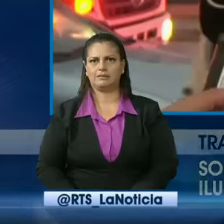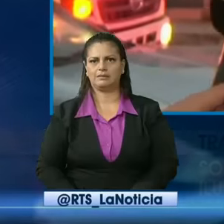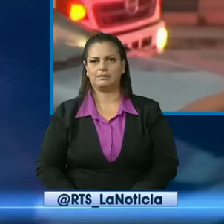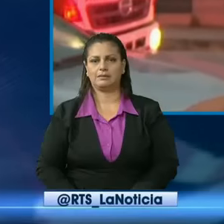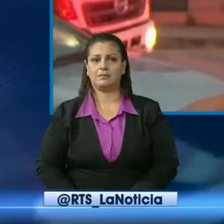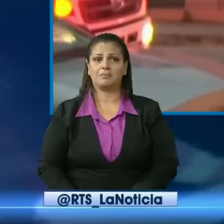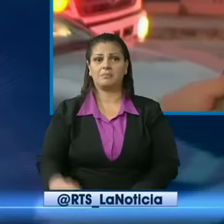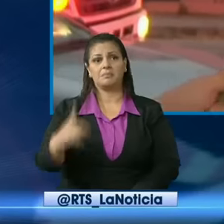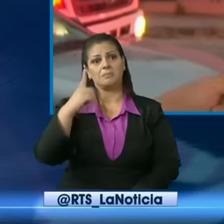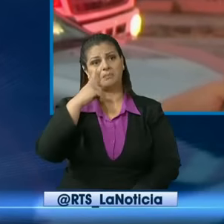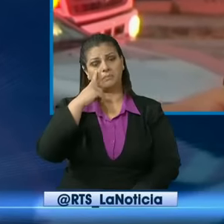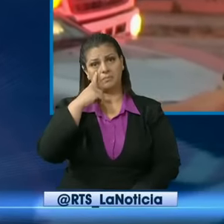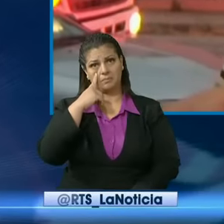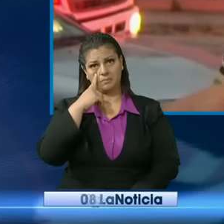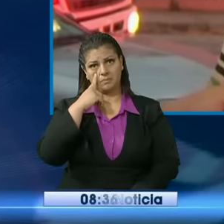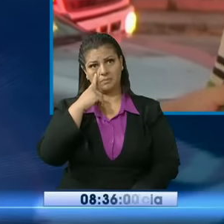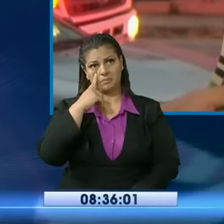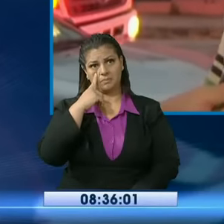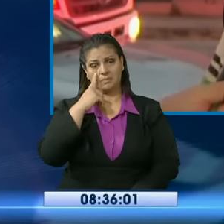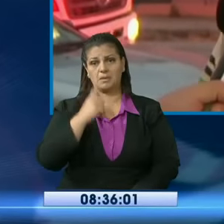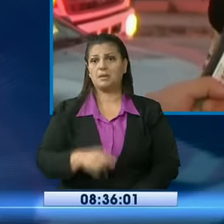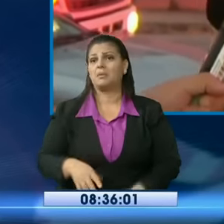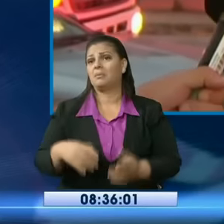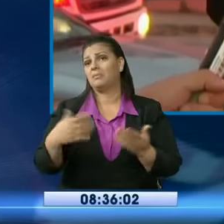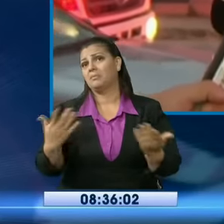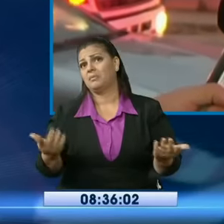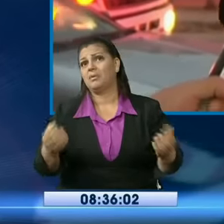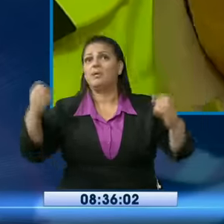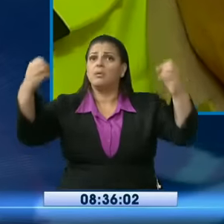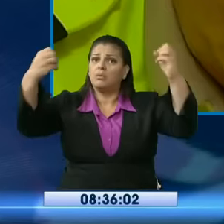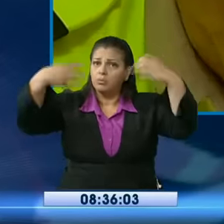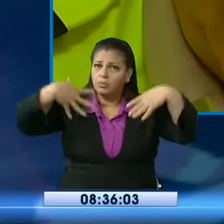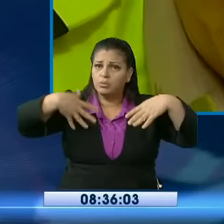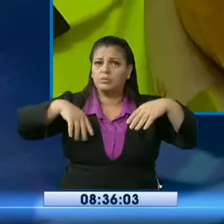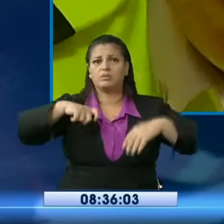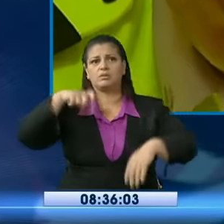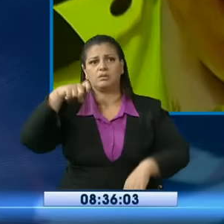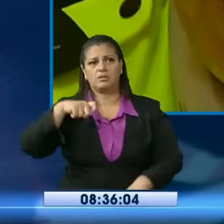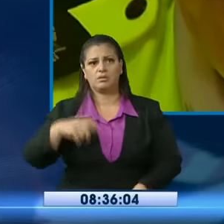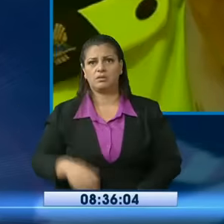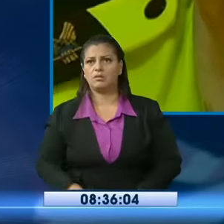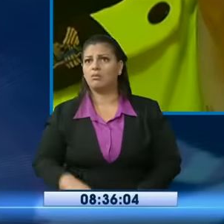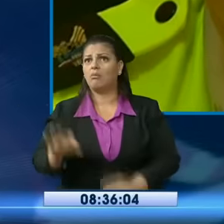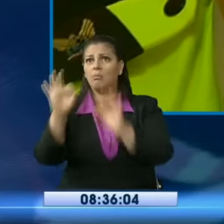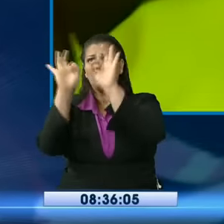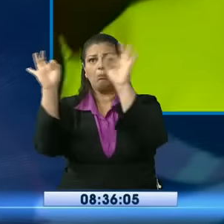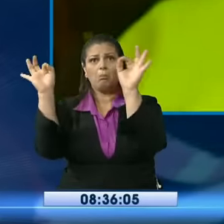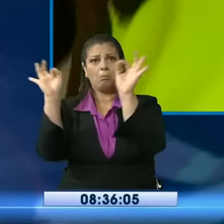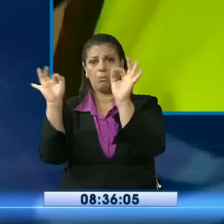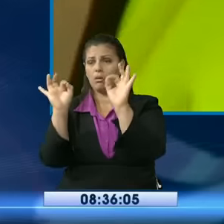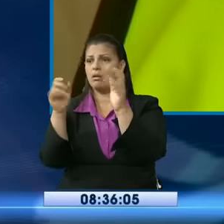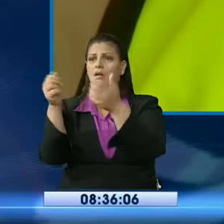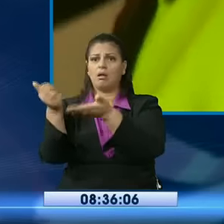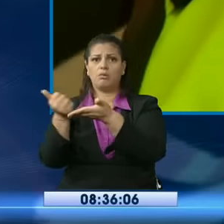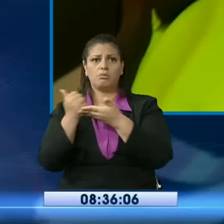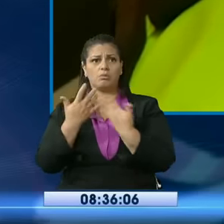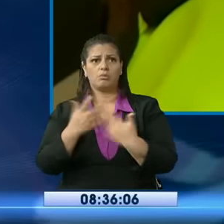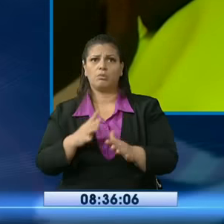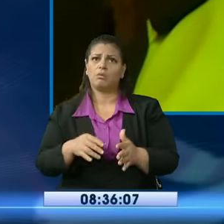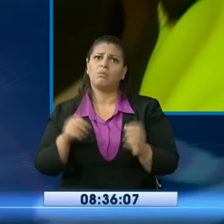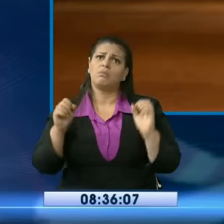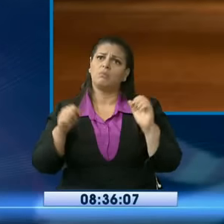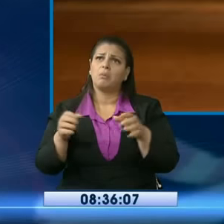Ojalá. Aunque sea que pongan velitas o que nos comencemos a alumbrar como en la época de la colonia con faroles. Si no tienen cómo poner las luces y son muy caras, pongan unos farolitos.